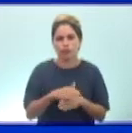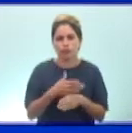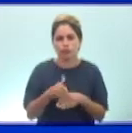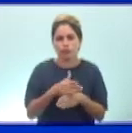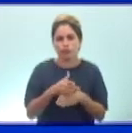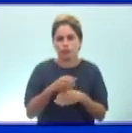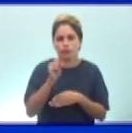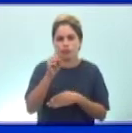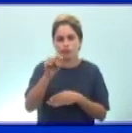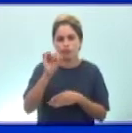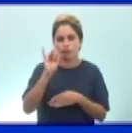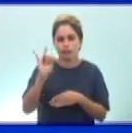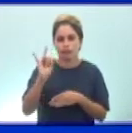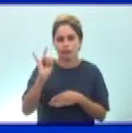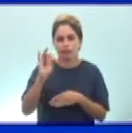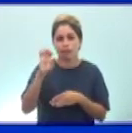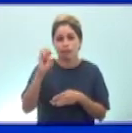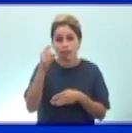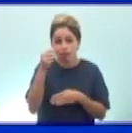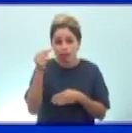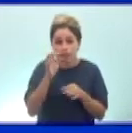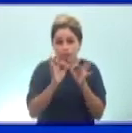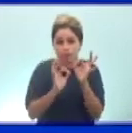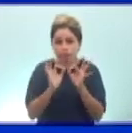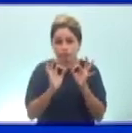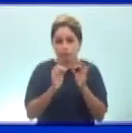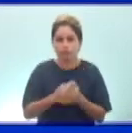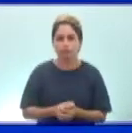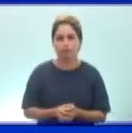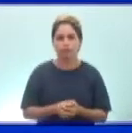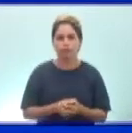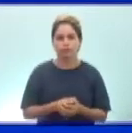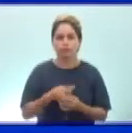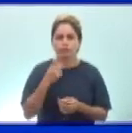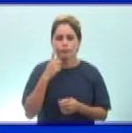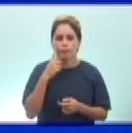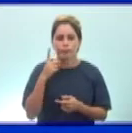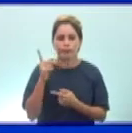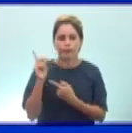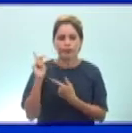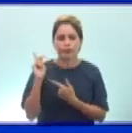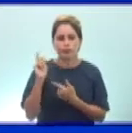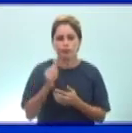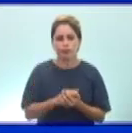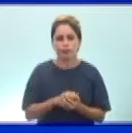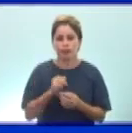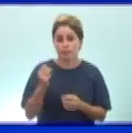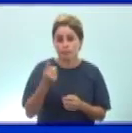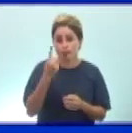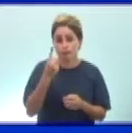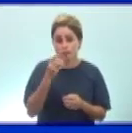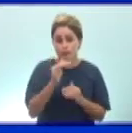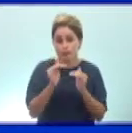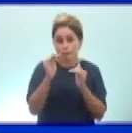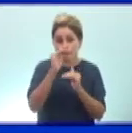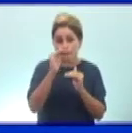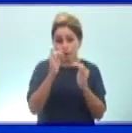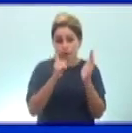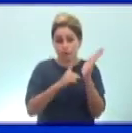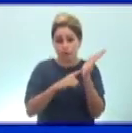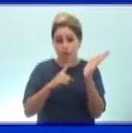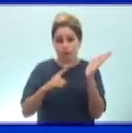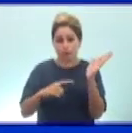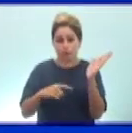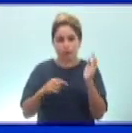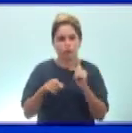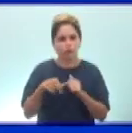electrones. Guiándonos por el primer valor energético. En ese primer valor energético, seguramente ustedes